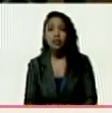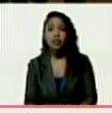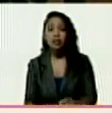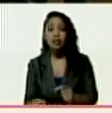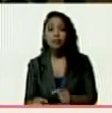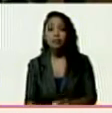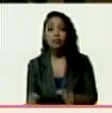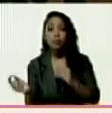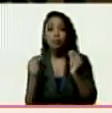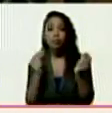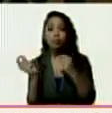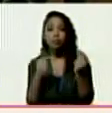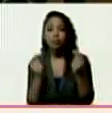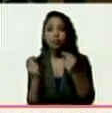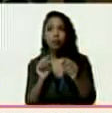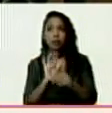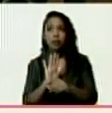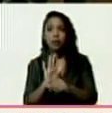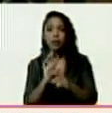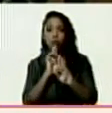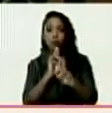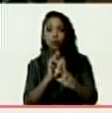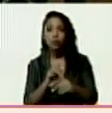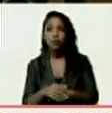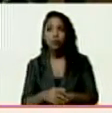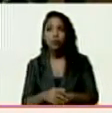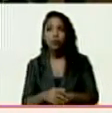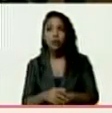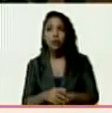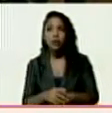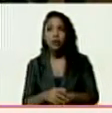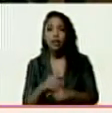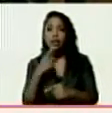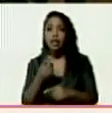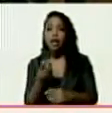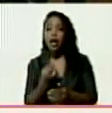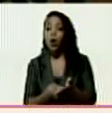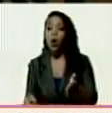contestarte, te estoy contestando, para que no vuelvan a caer